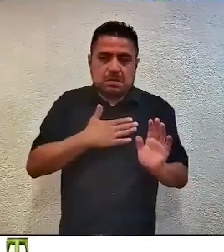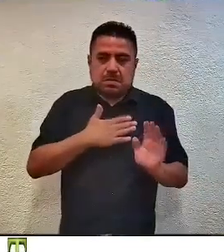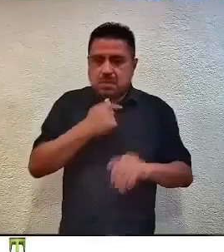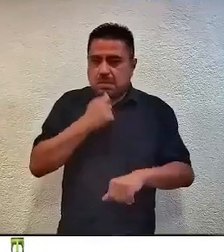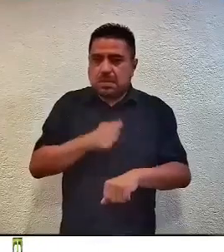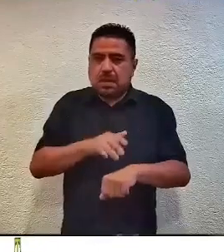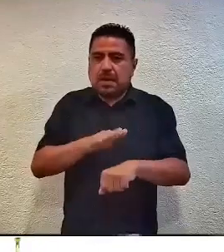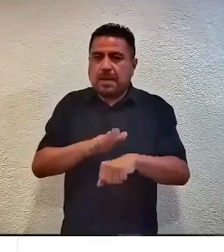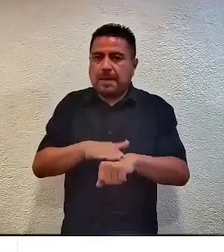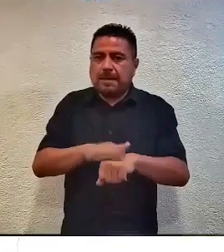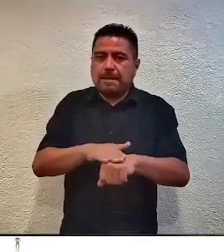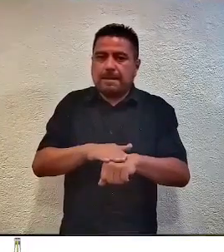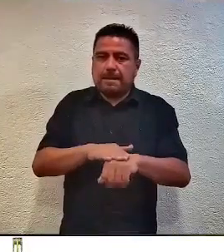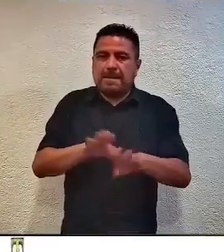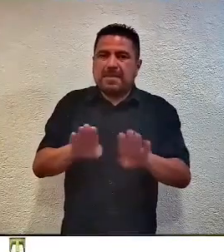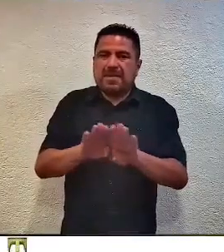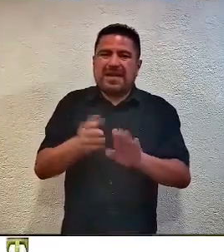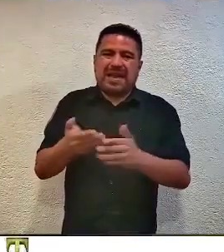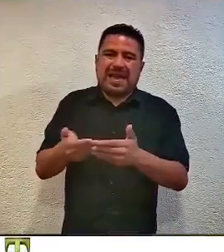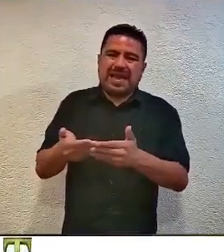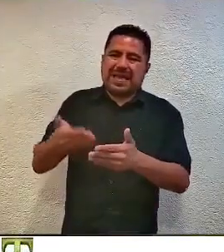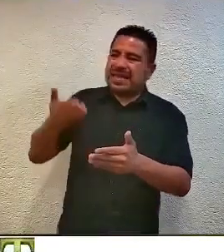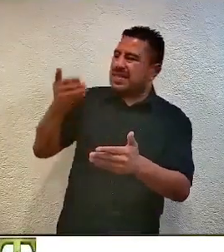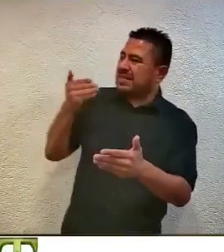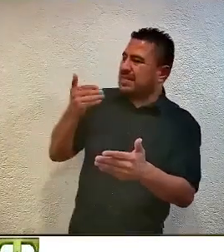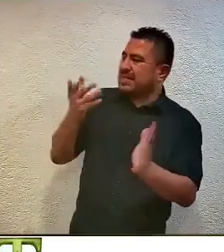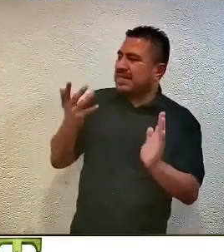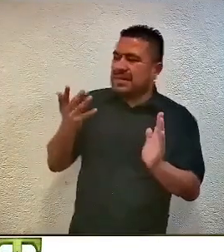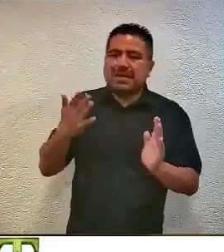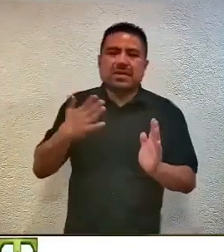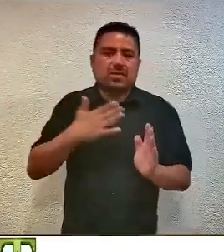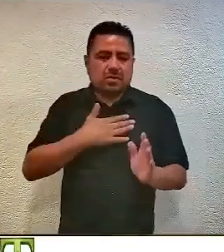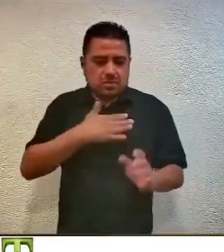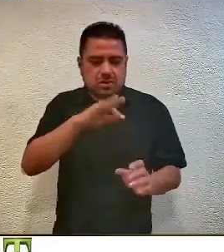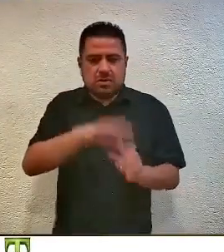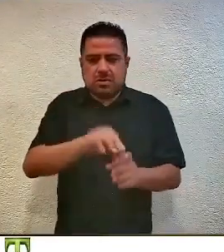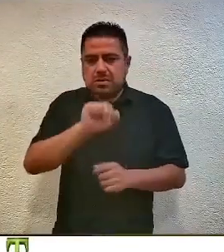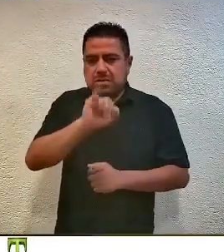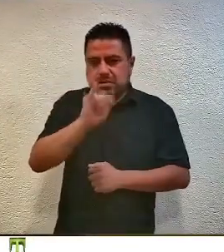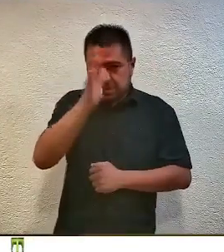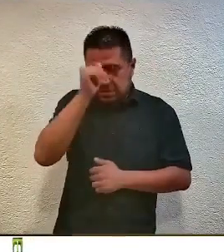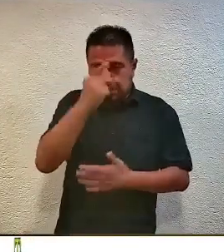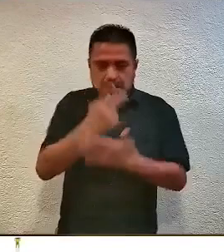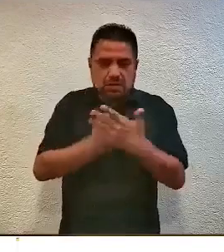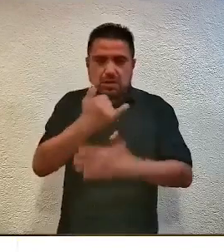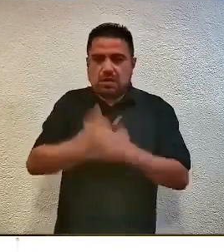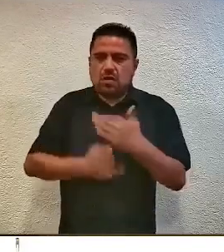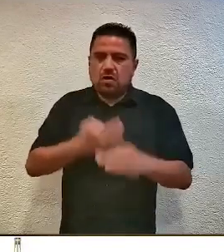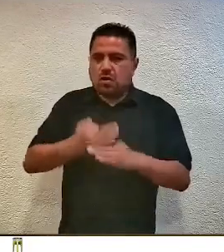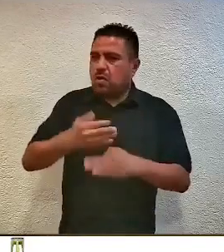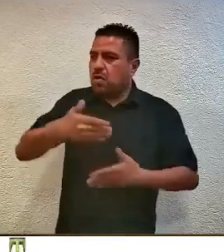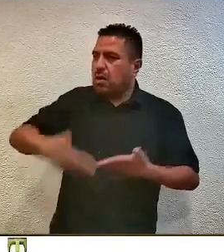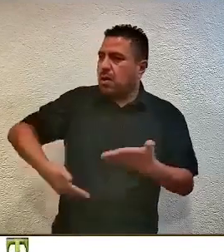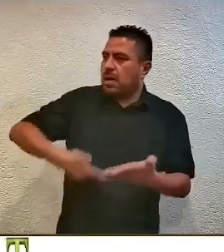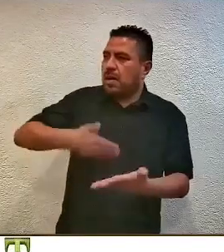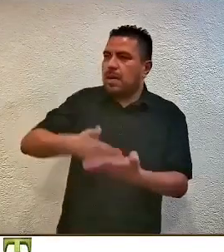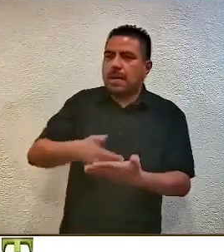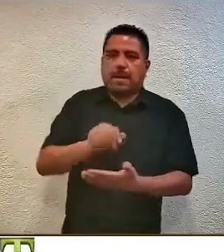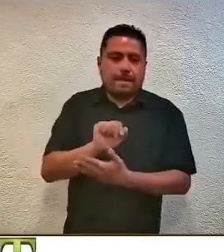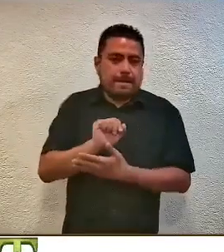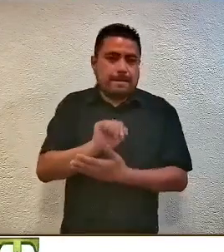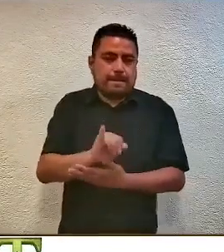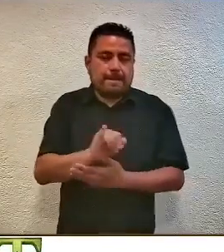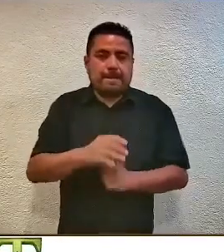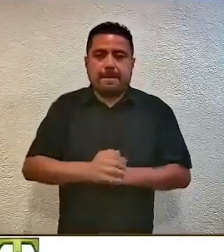adelantar que, como la vez anterior, votaré a favor del proyecto que se nos presenta,